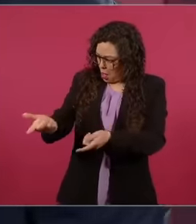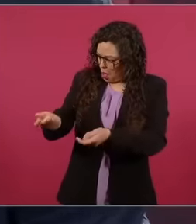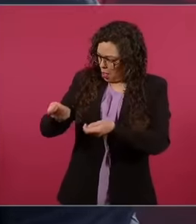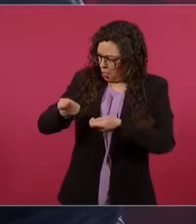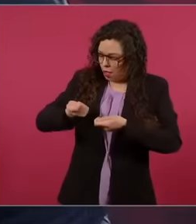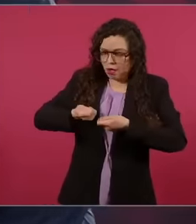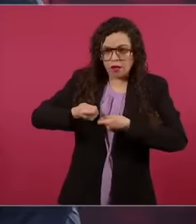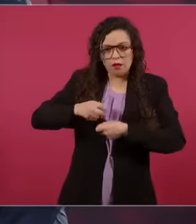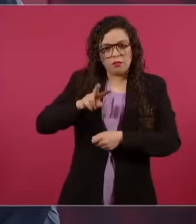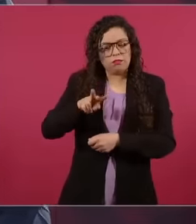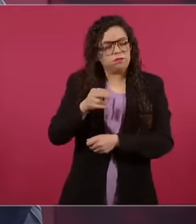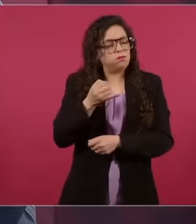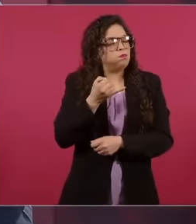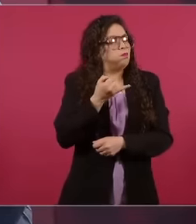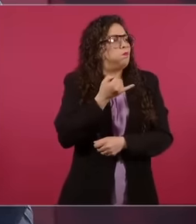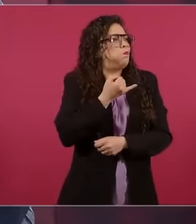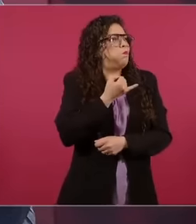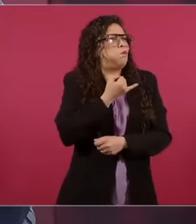el recurso